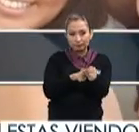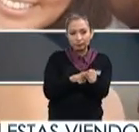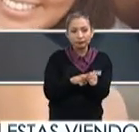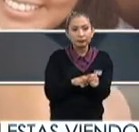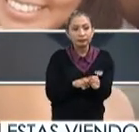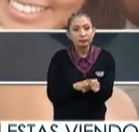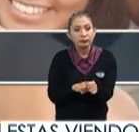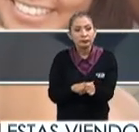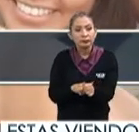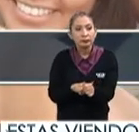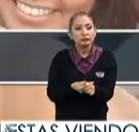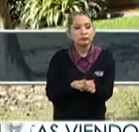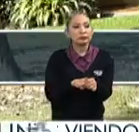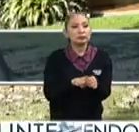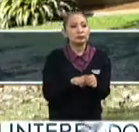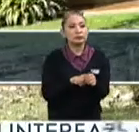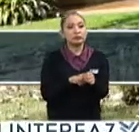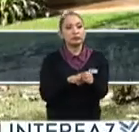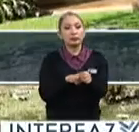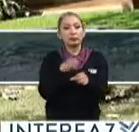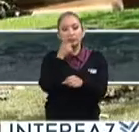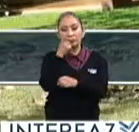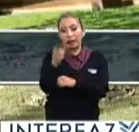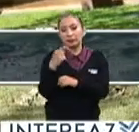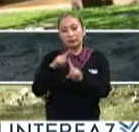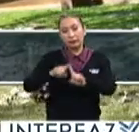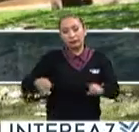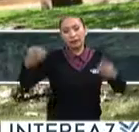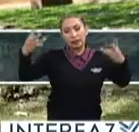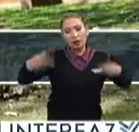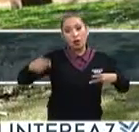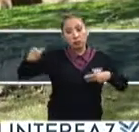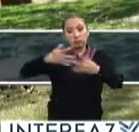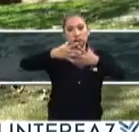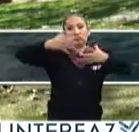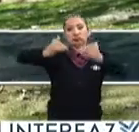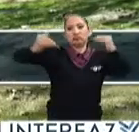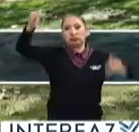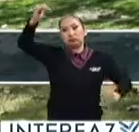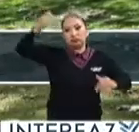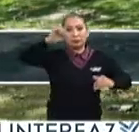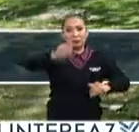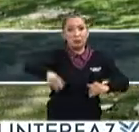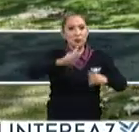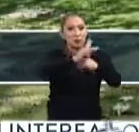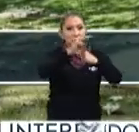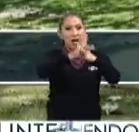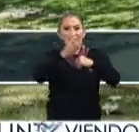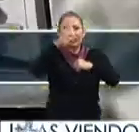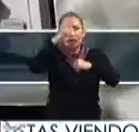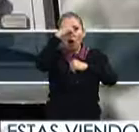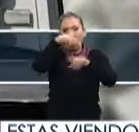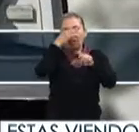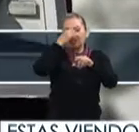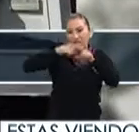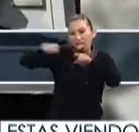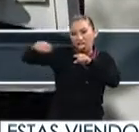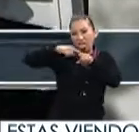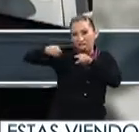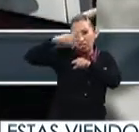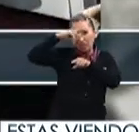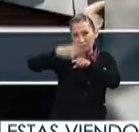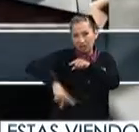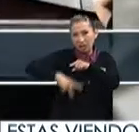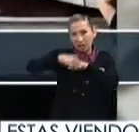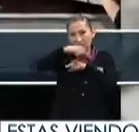Exacto. Pues, ¿qué te puedo decir de las diferencias? Son abismales, a pesar de estar a 5 horas de